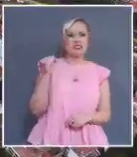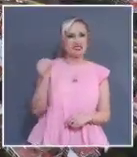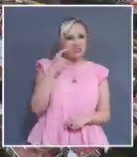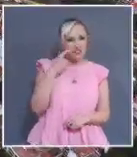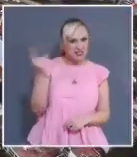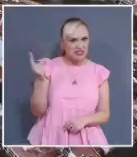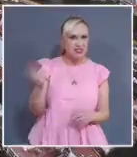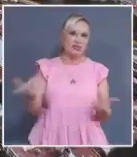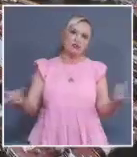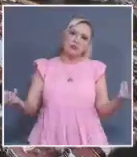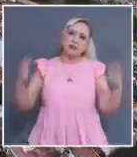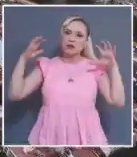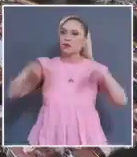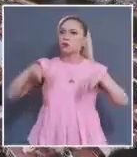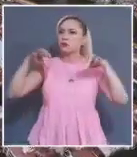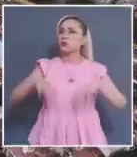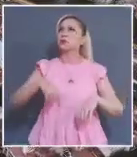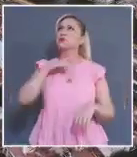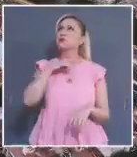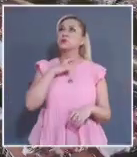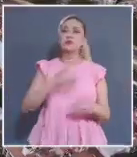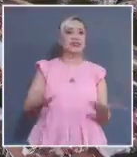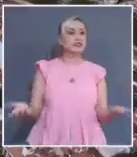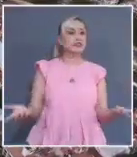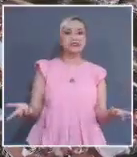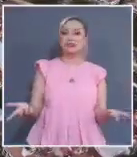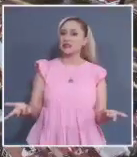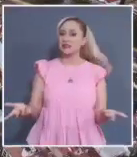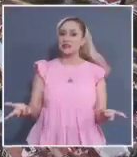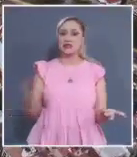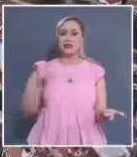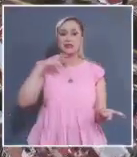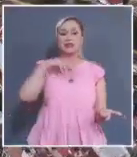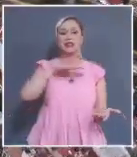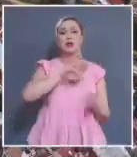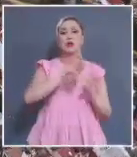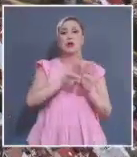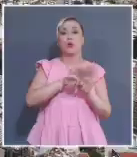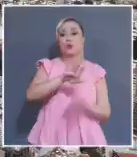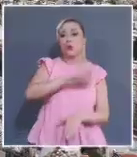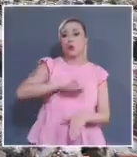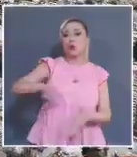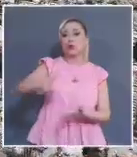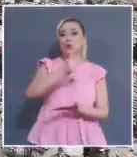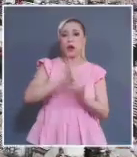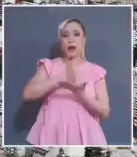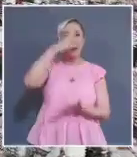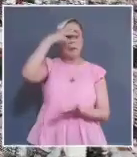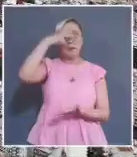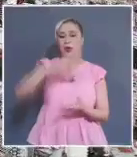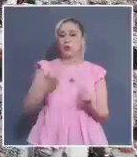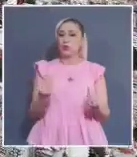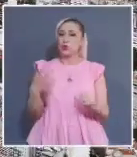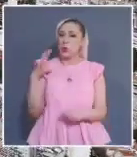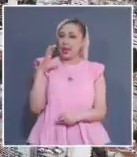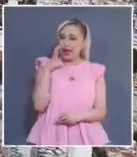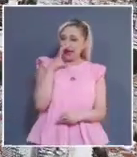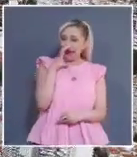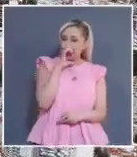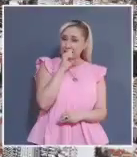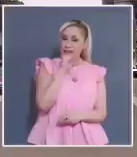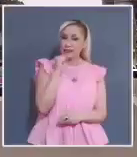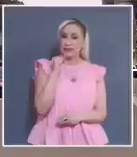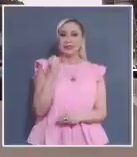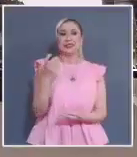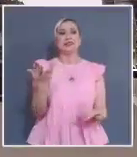Académicos de la UNAM alertaron sobre riesgos para el suelo de conservación de la Ciudad de México tras analizar el Programa General de Ordenamiento